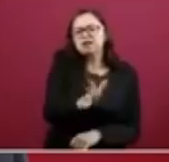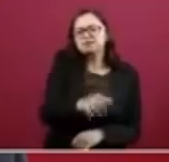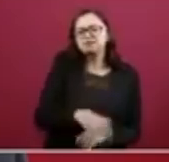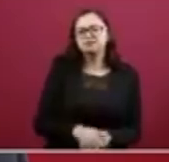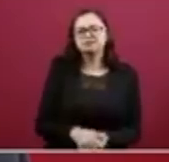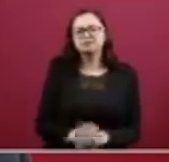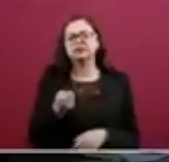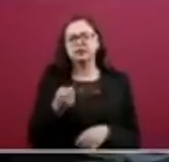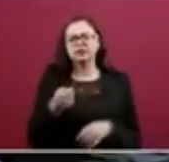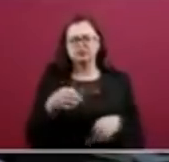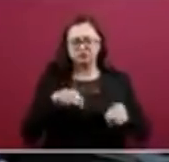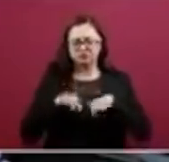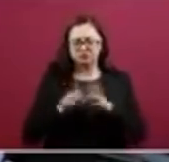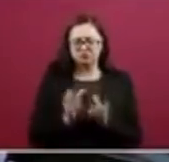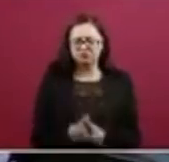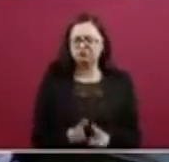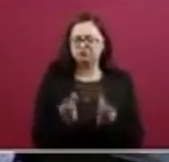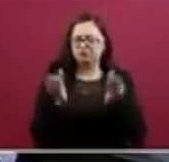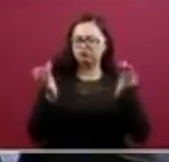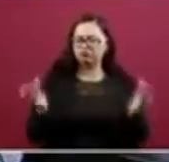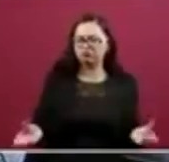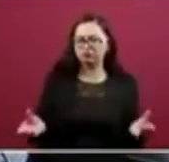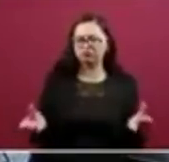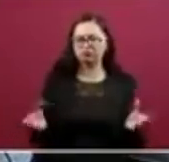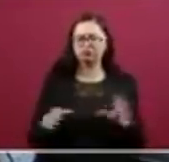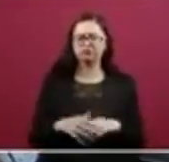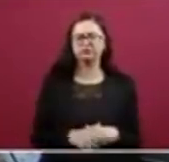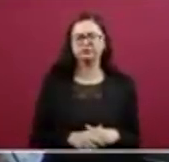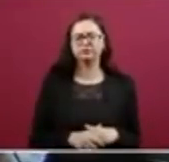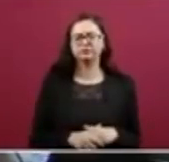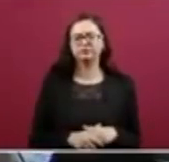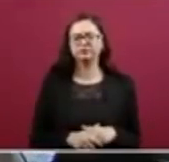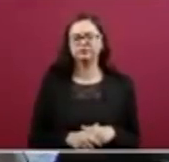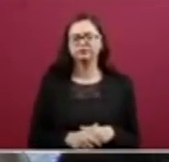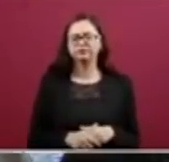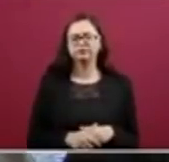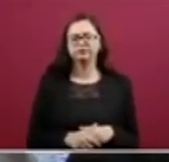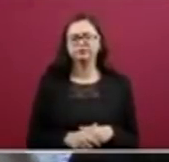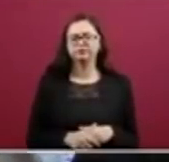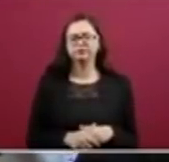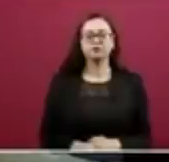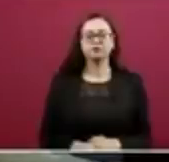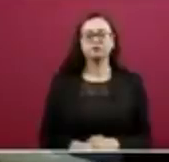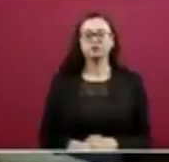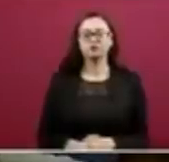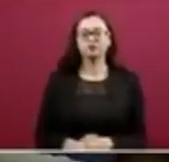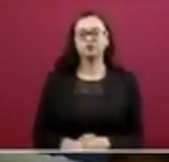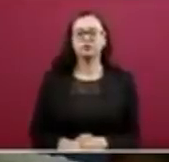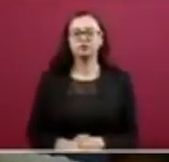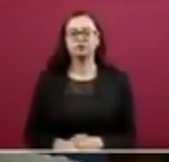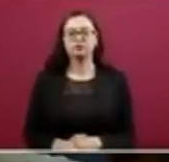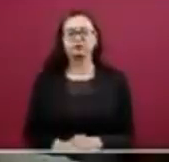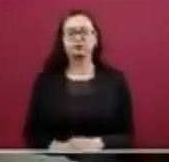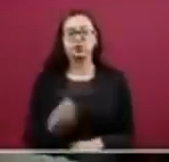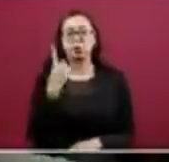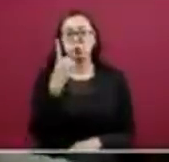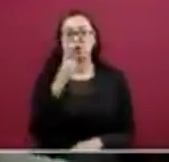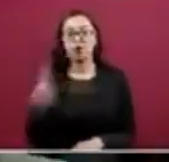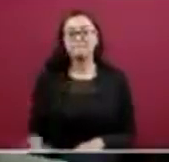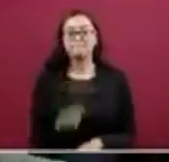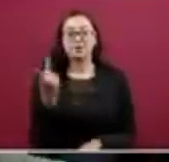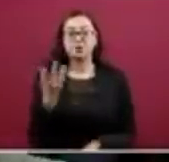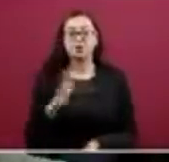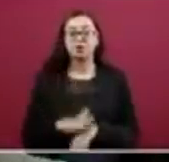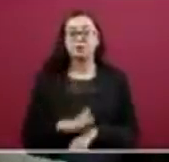con excelencia durante la conferencia de prensa matutina el jefe del ejecutivo dijo respetar las decisiones de las calificadoras